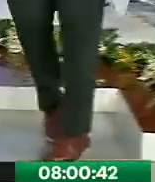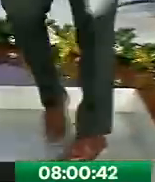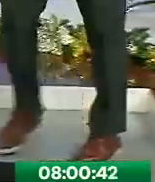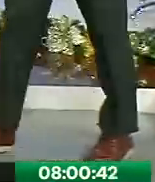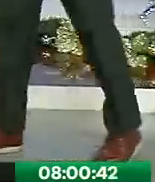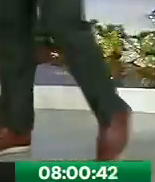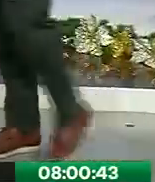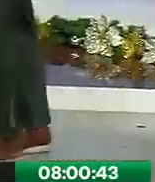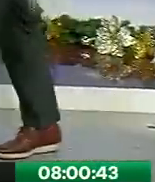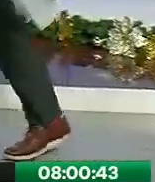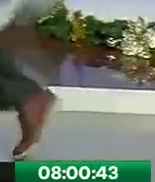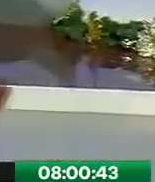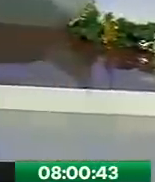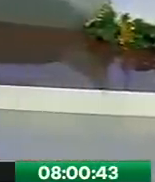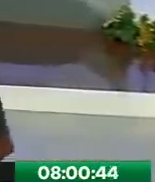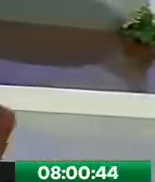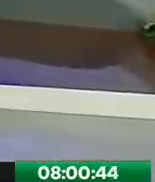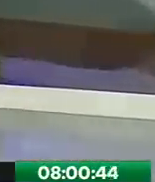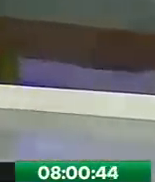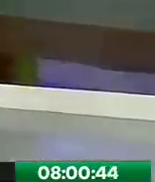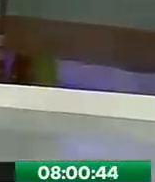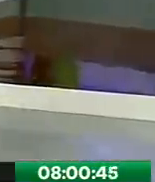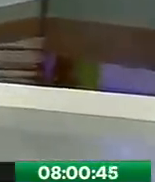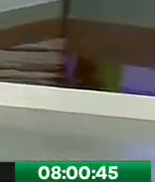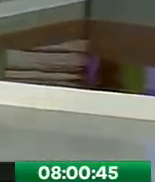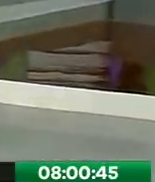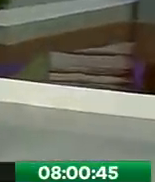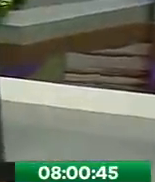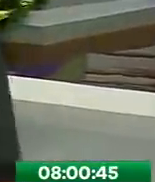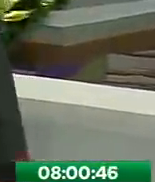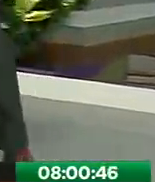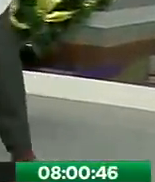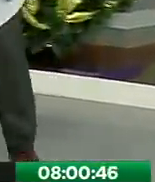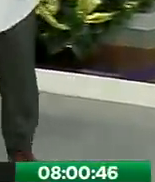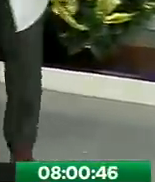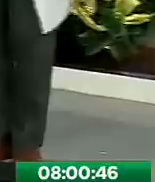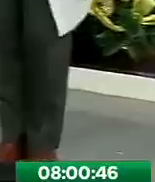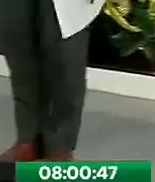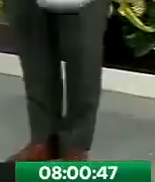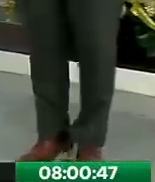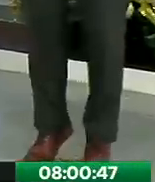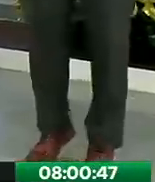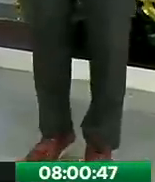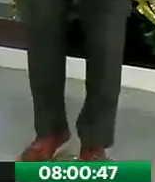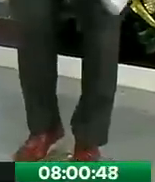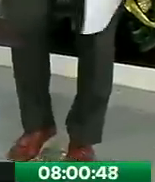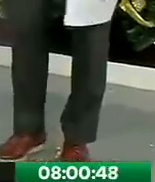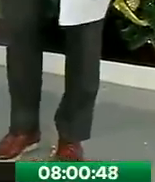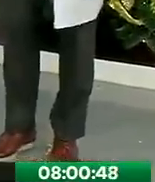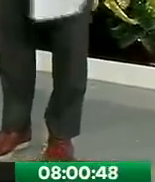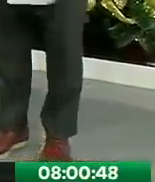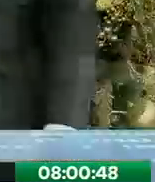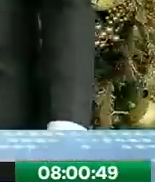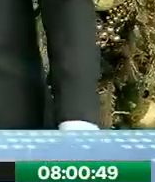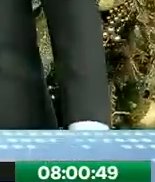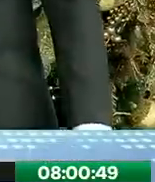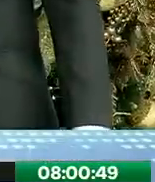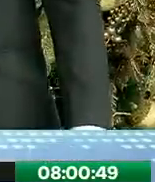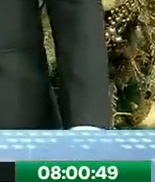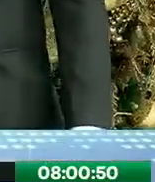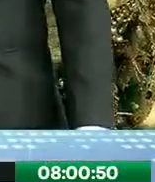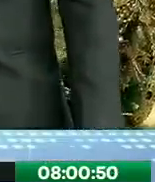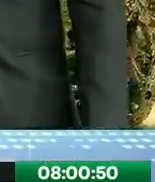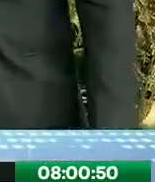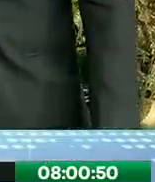Bien, ahí saliendo. Este jueves chiquito, no jueves, es viernes chiquito, ¿no? Día jueves o jueves le llaman algunos. A ver,